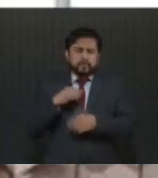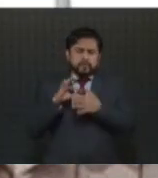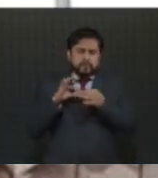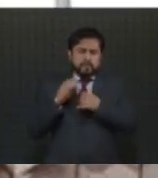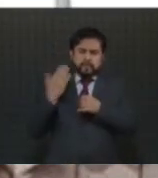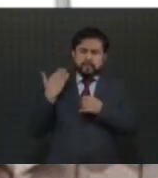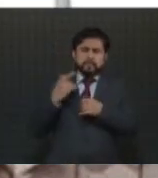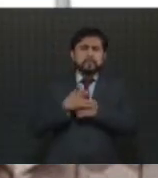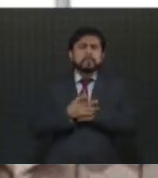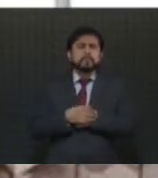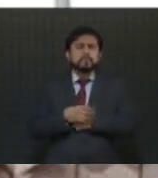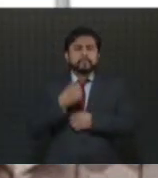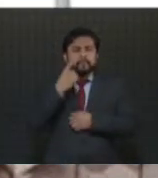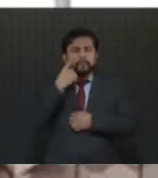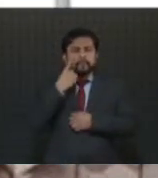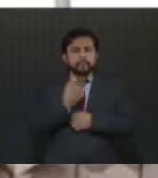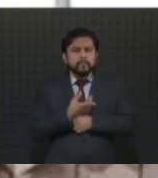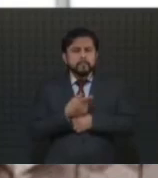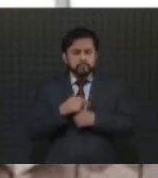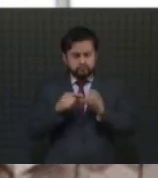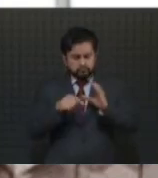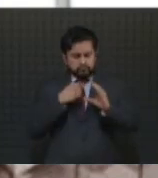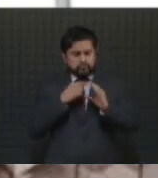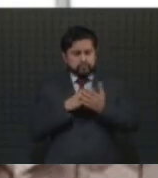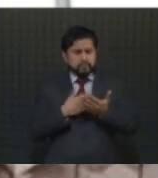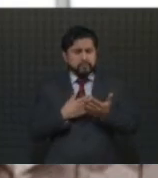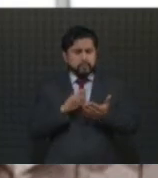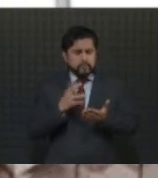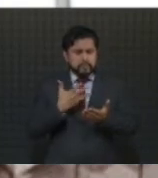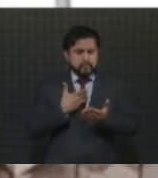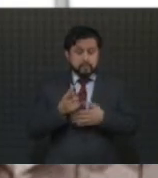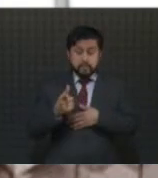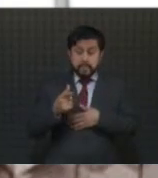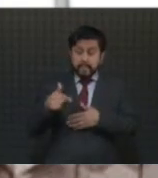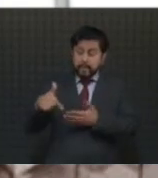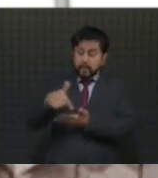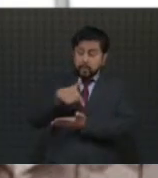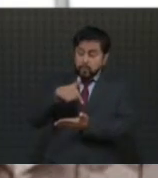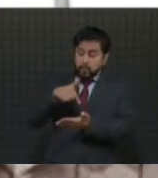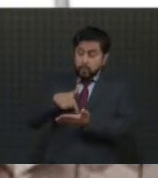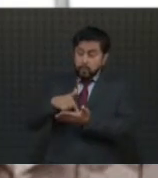lo siguiente. Que ahí donde está la glorieta de Colón,